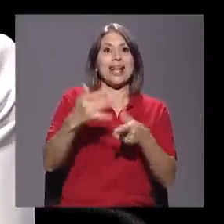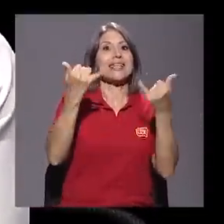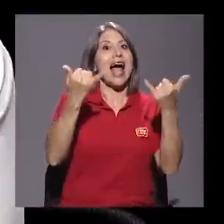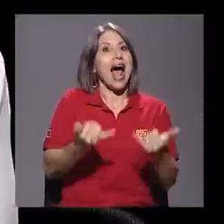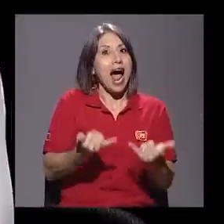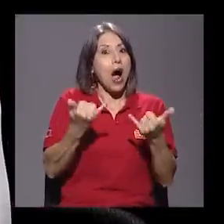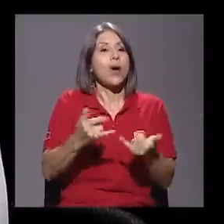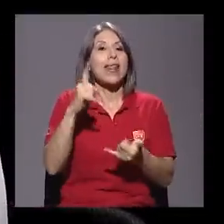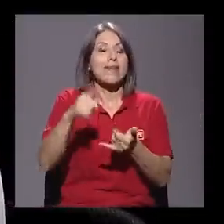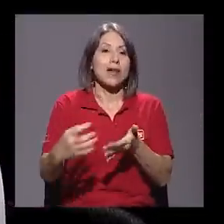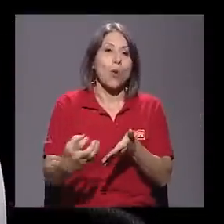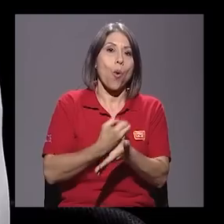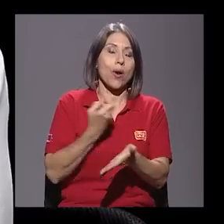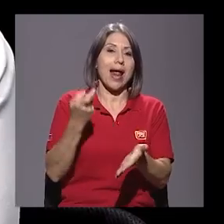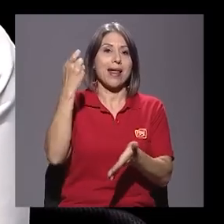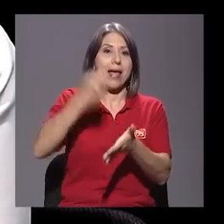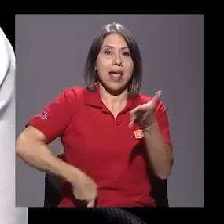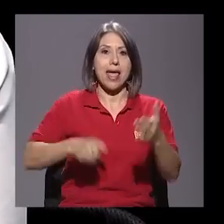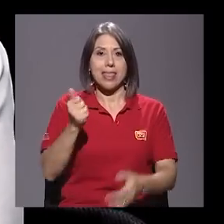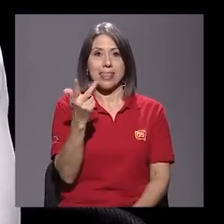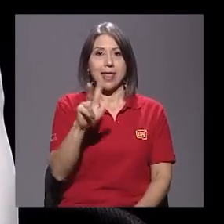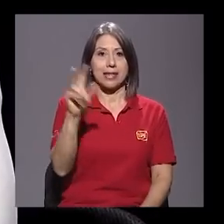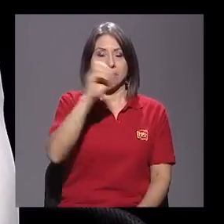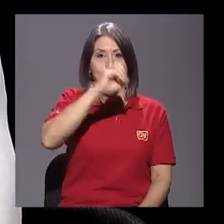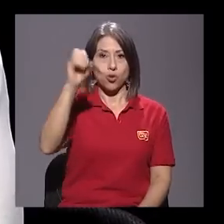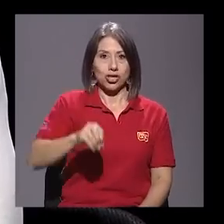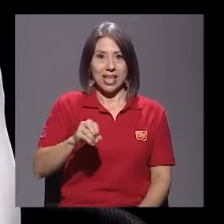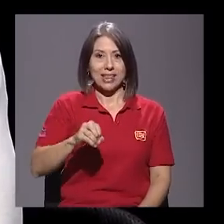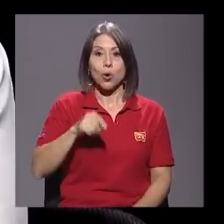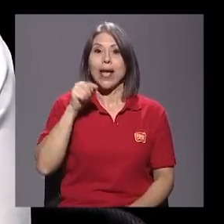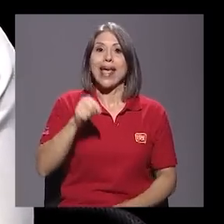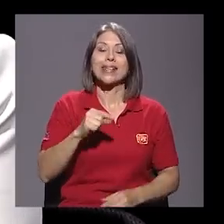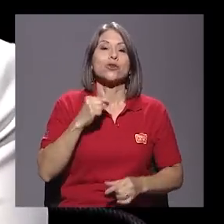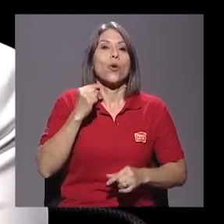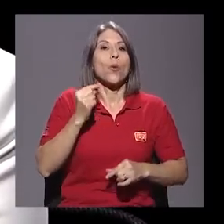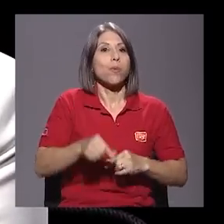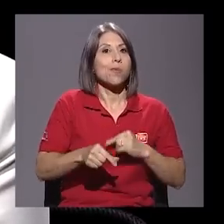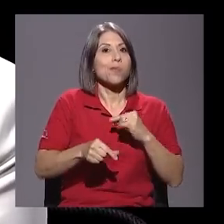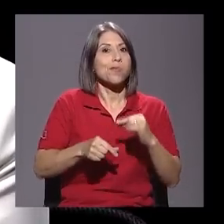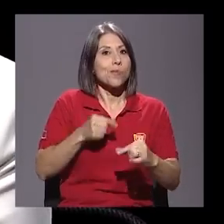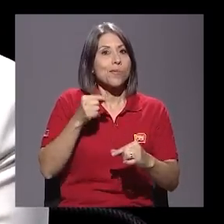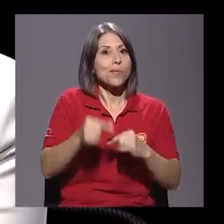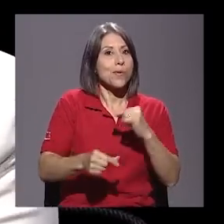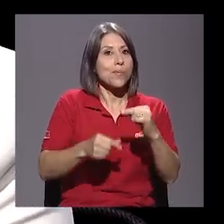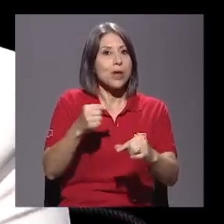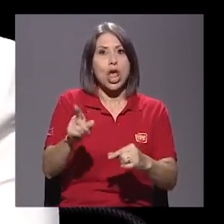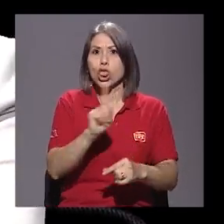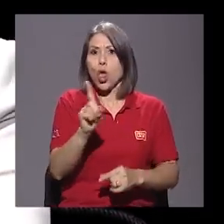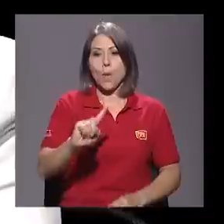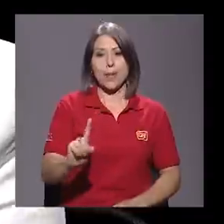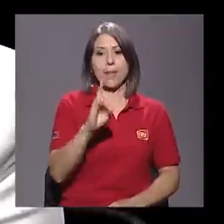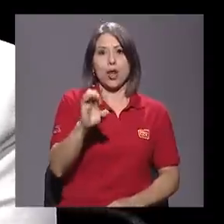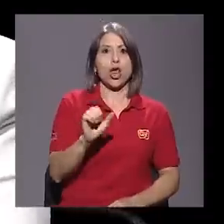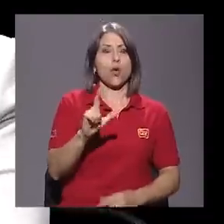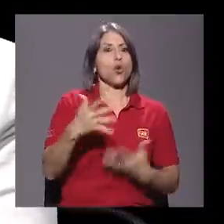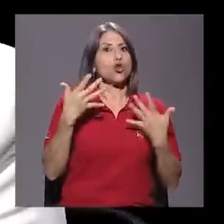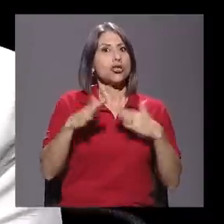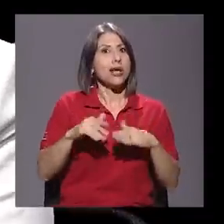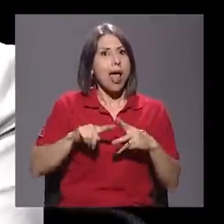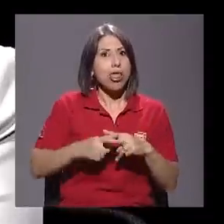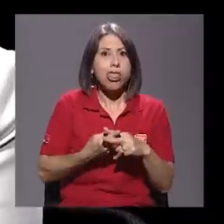pasarían a estar grabados bajo un 13%. Así eso es. Va a ser de forma paulatina, insisto, no de golpe el 1 de julio, sino que hay un margen de